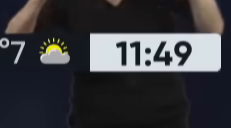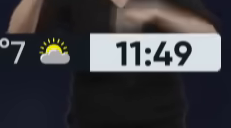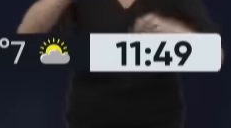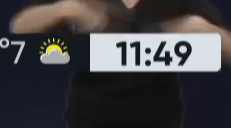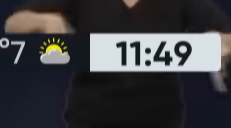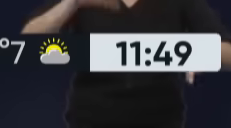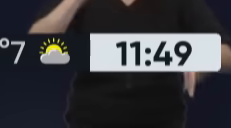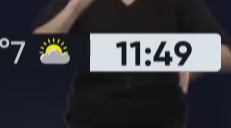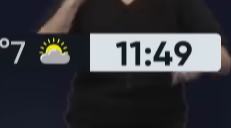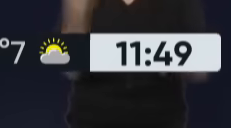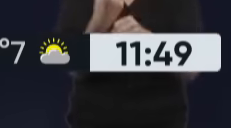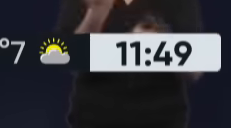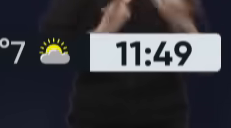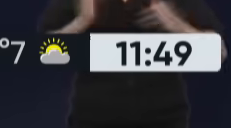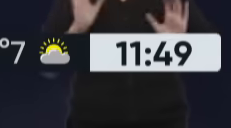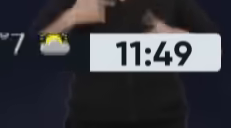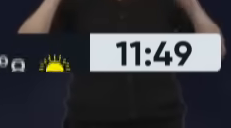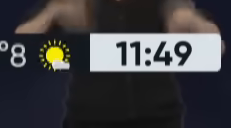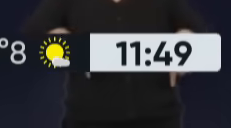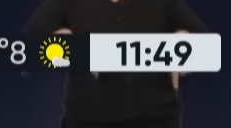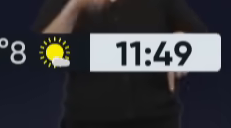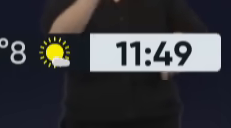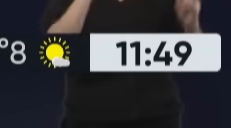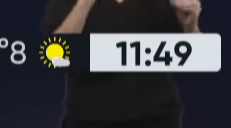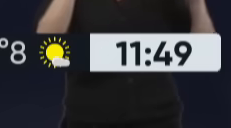contiene, porque es secreto, y de hecho si yo lo supiera,